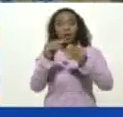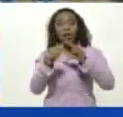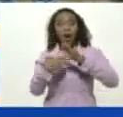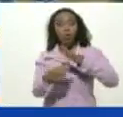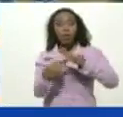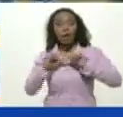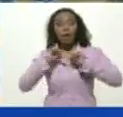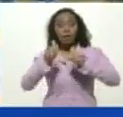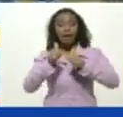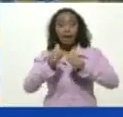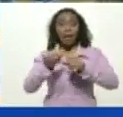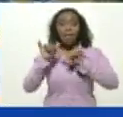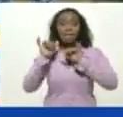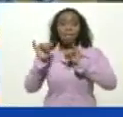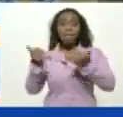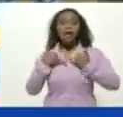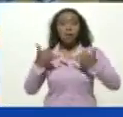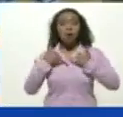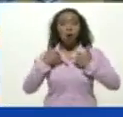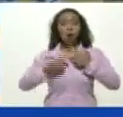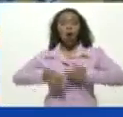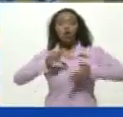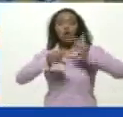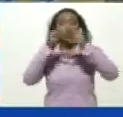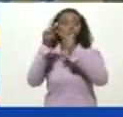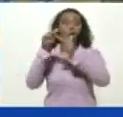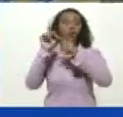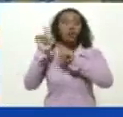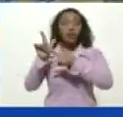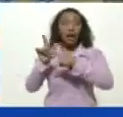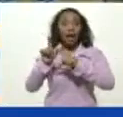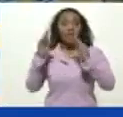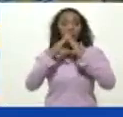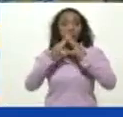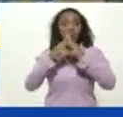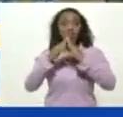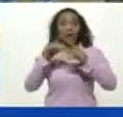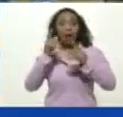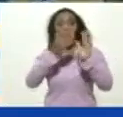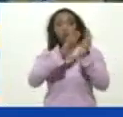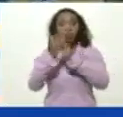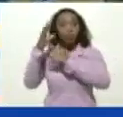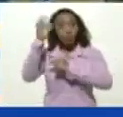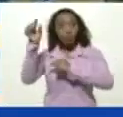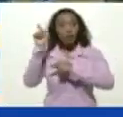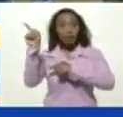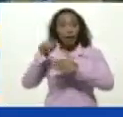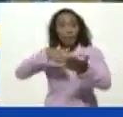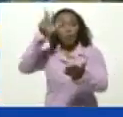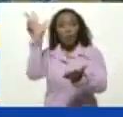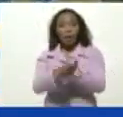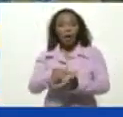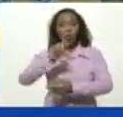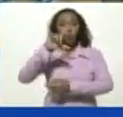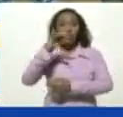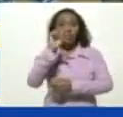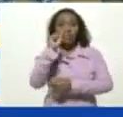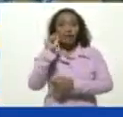iniciar la autoconstrucción de las viviendas del Consejo Comunal El Edén. ¡Aprobado, Luisa María!